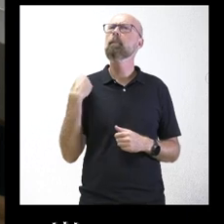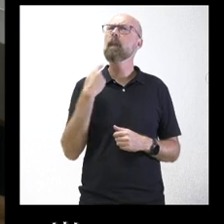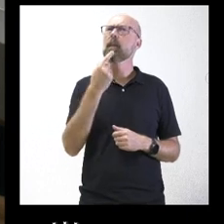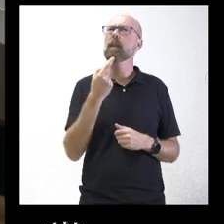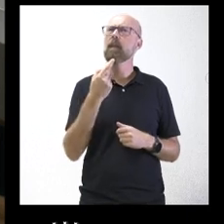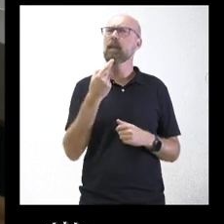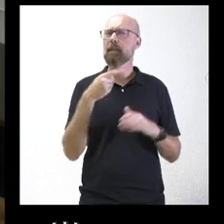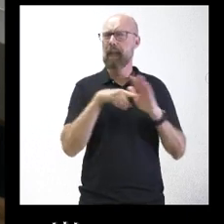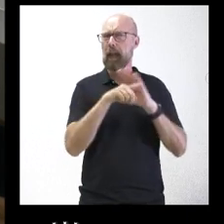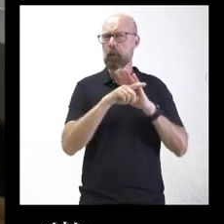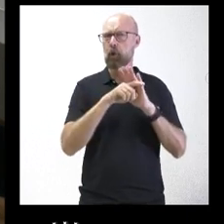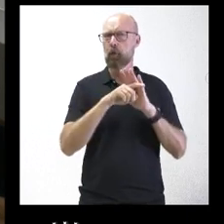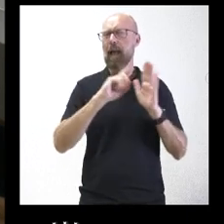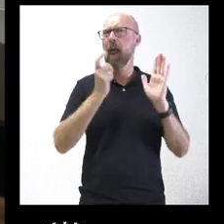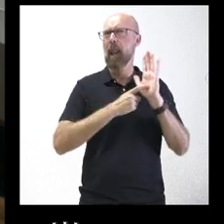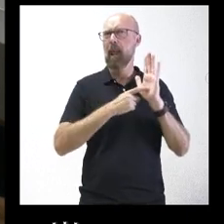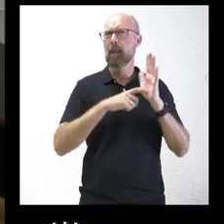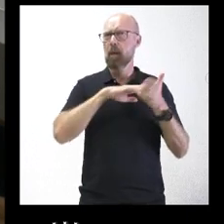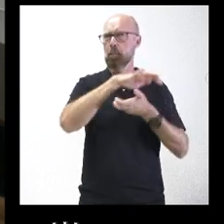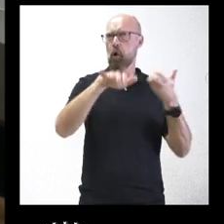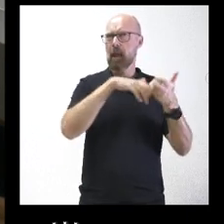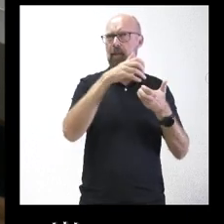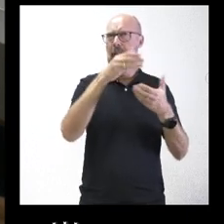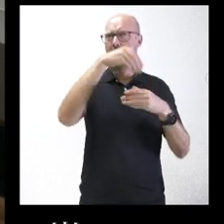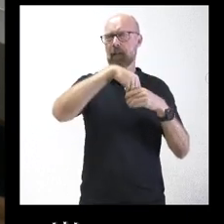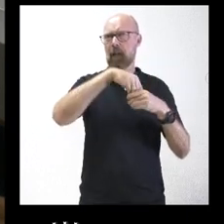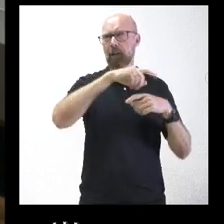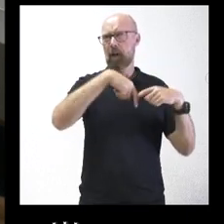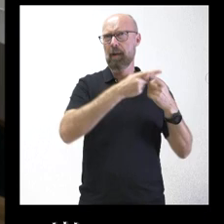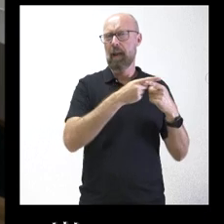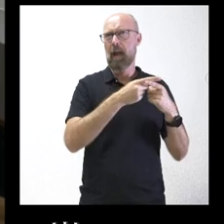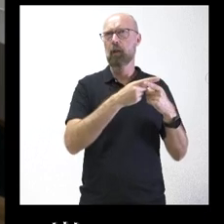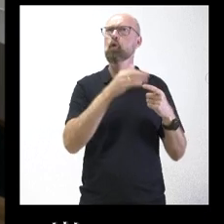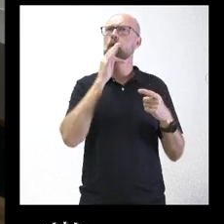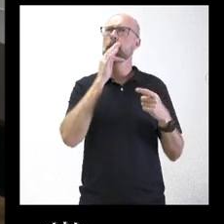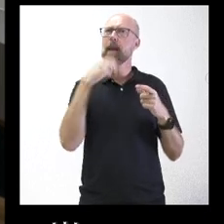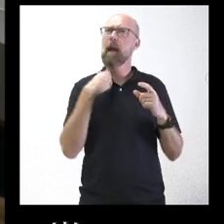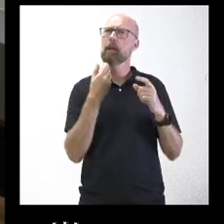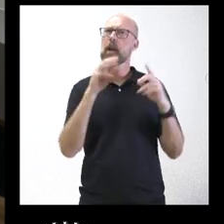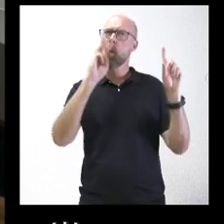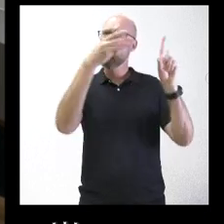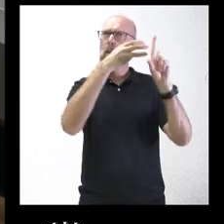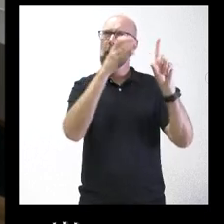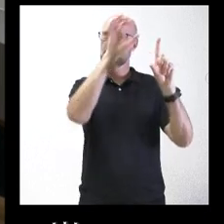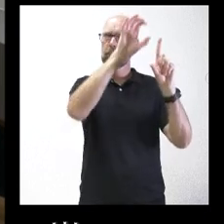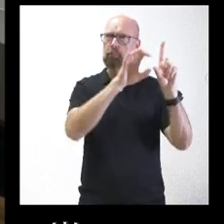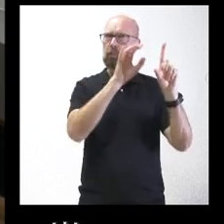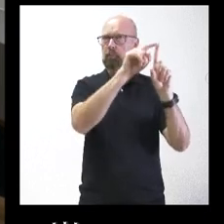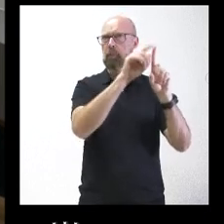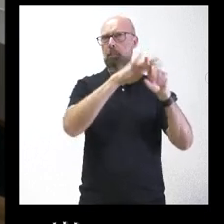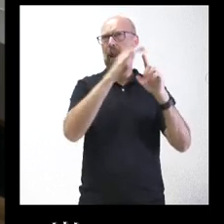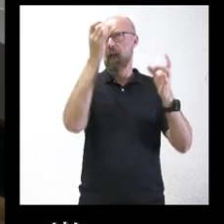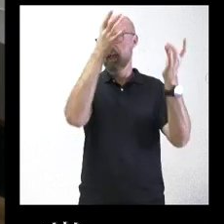ley de violencia intrafamiliar está todavía con la recepción de sugerencias a través del portal de gobierno abierto solo